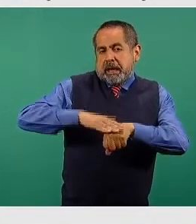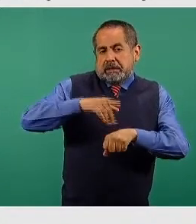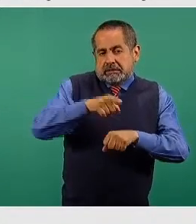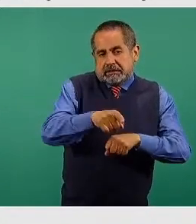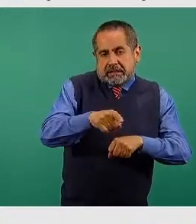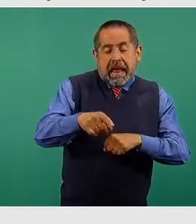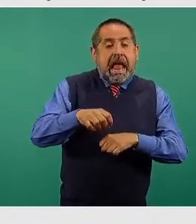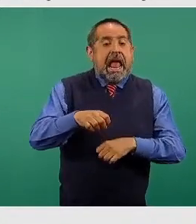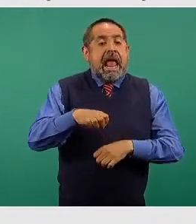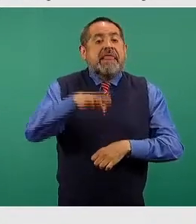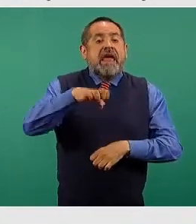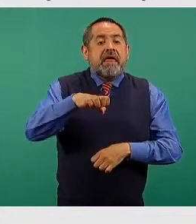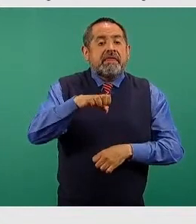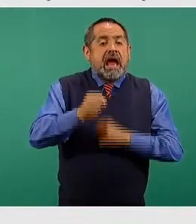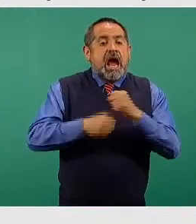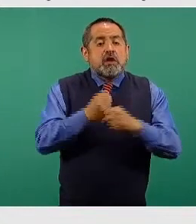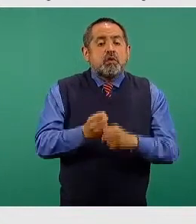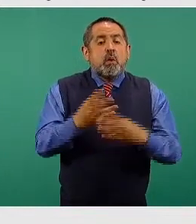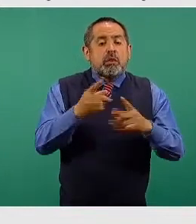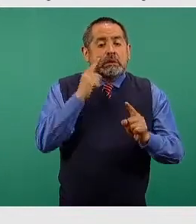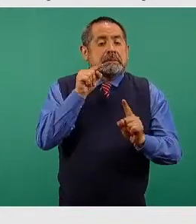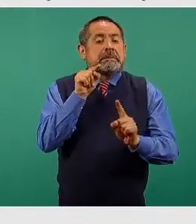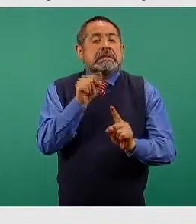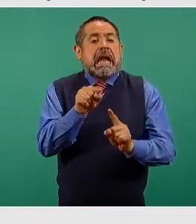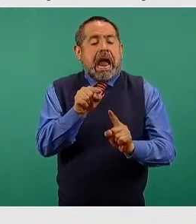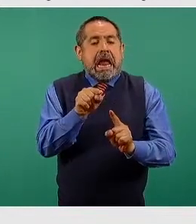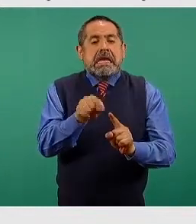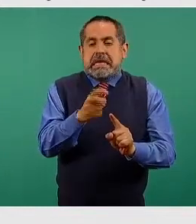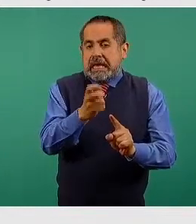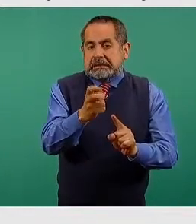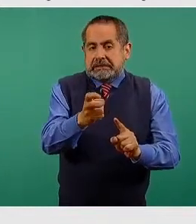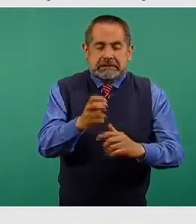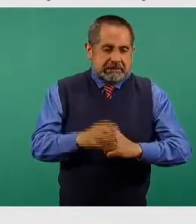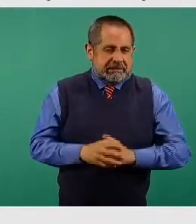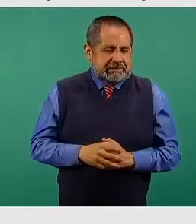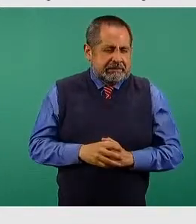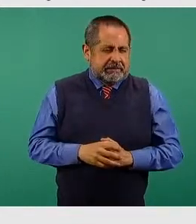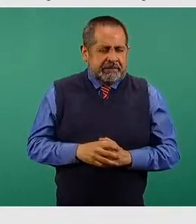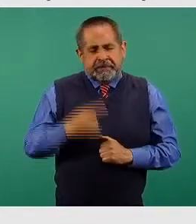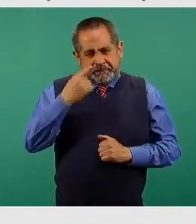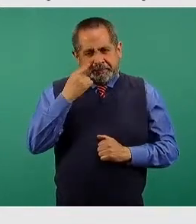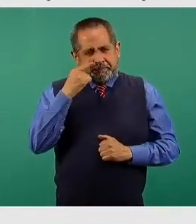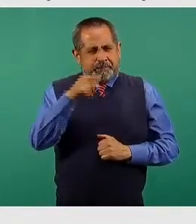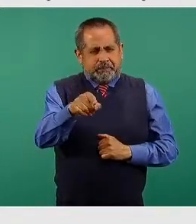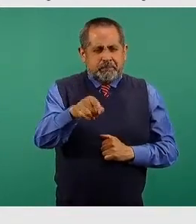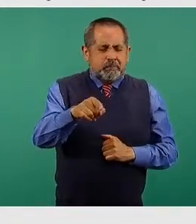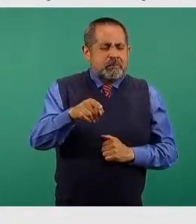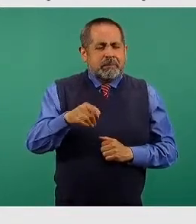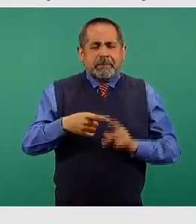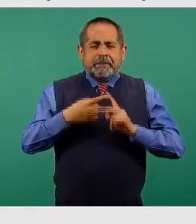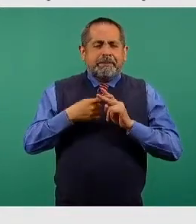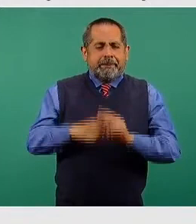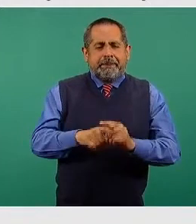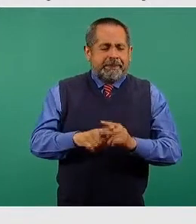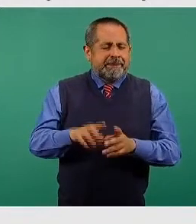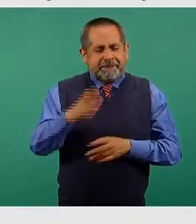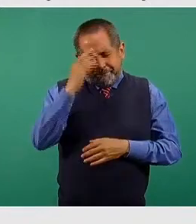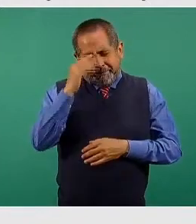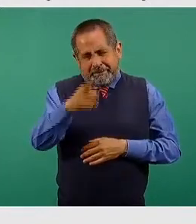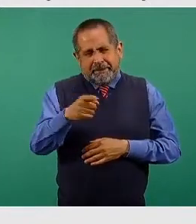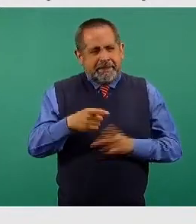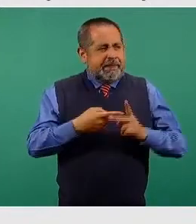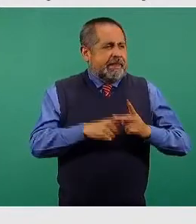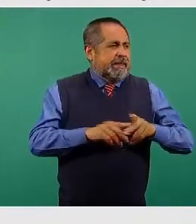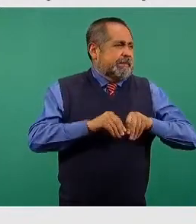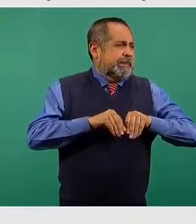otros grupos. ¿Qué es destacable? Originalmente, ustedes, cuando hicieron los inicios de la